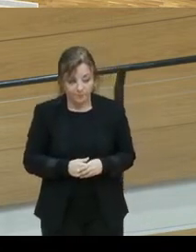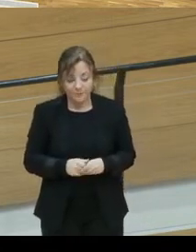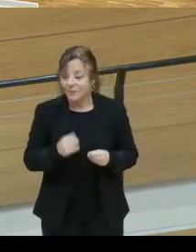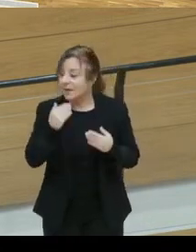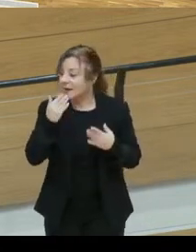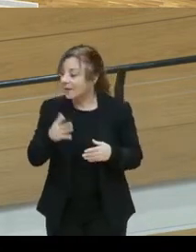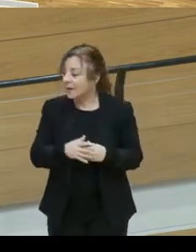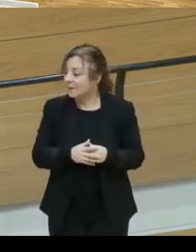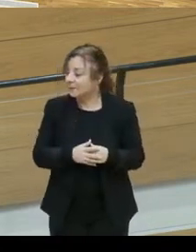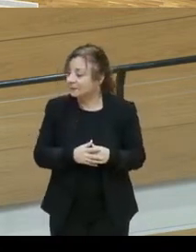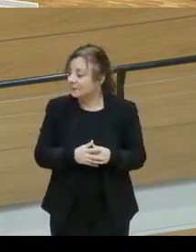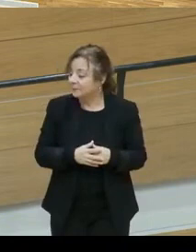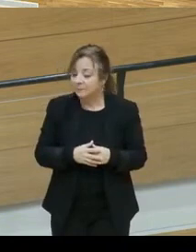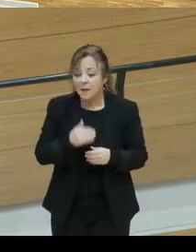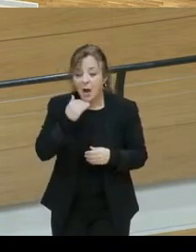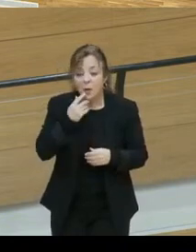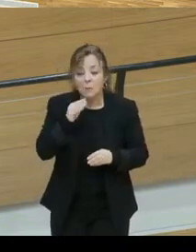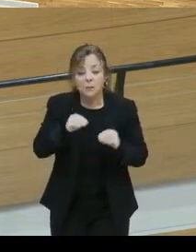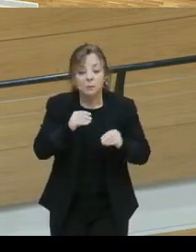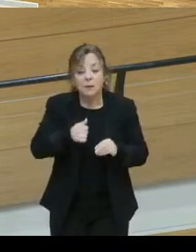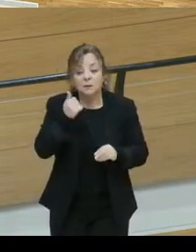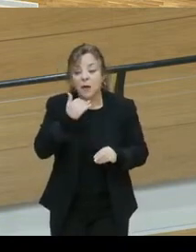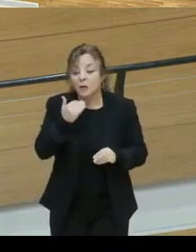Gracias, Mónica. ¿Ninguna pregunta más?